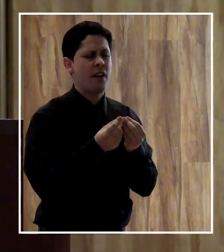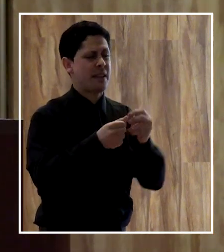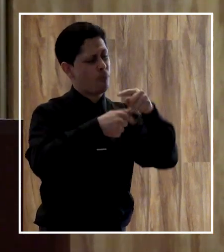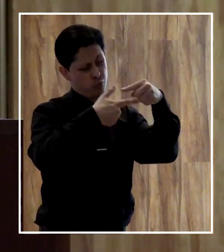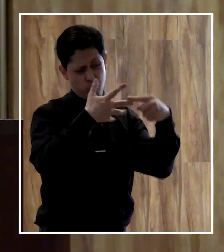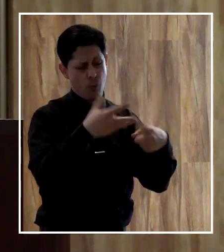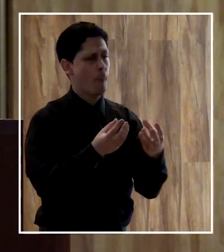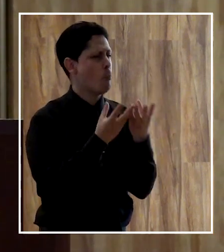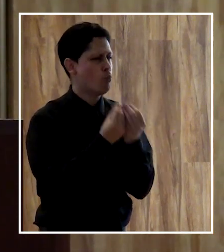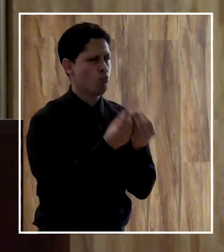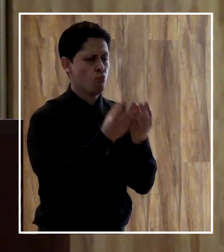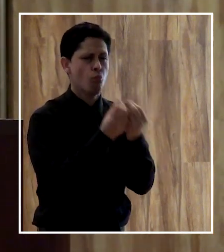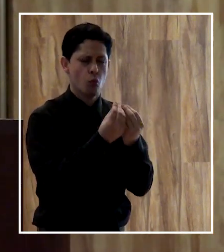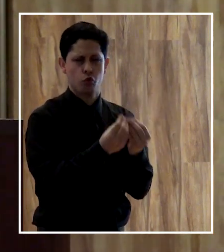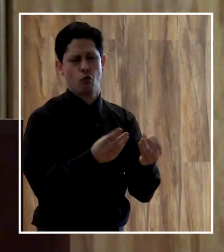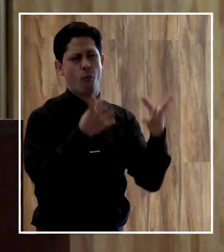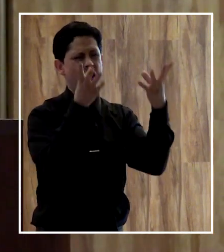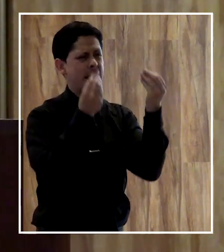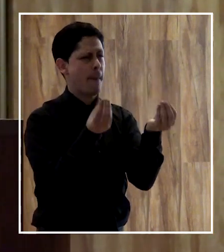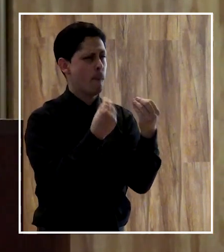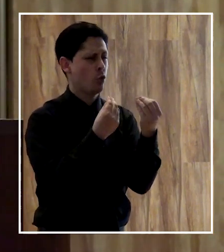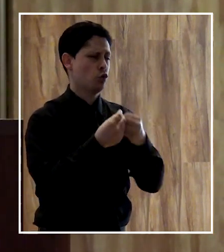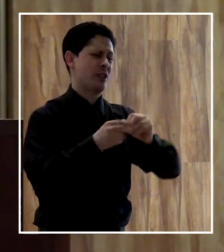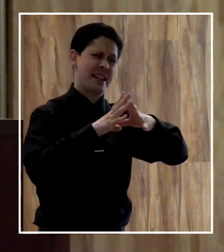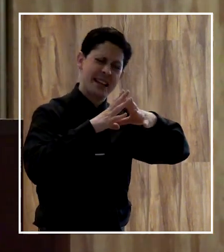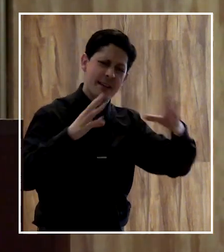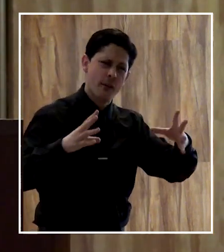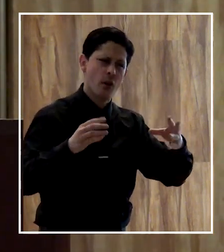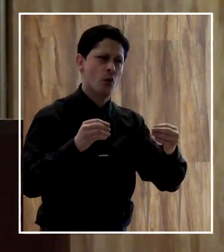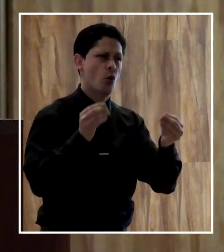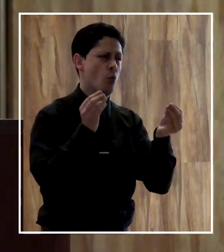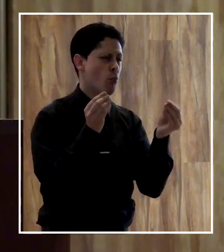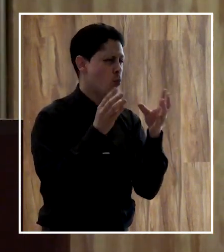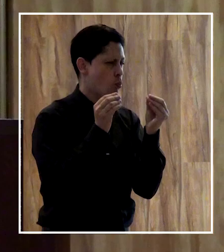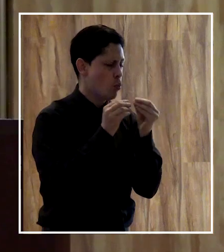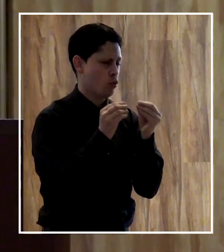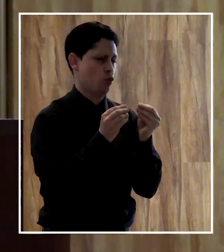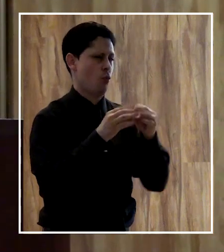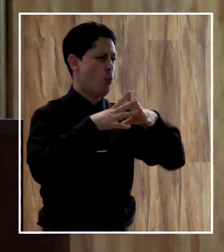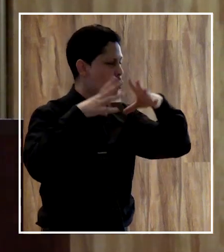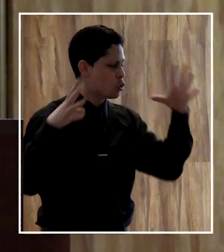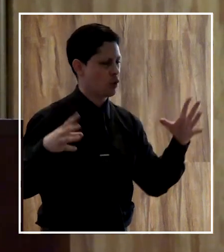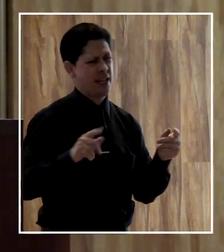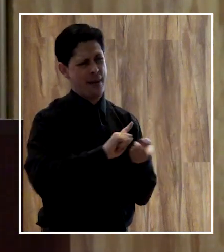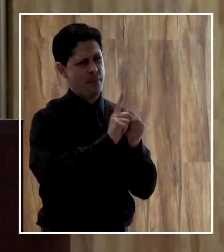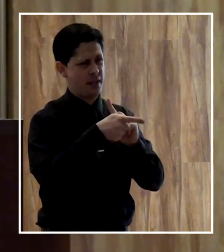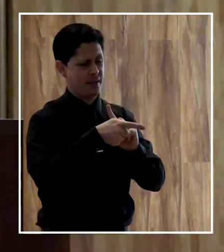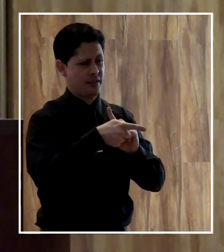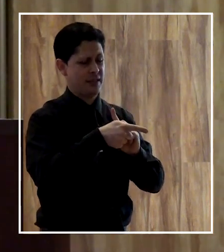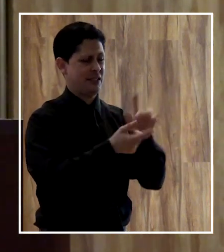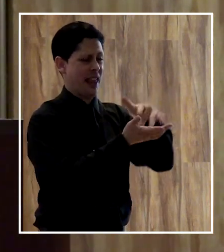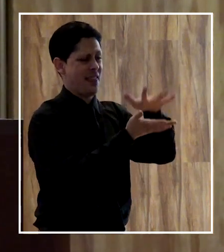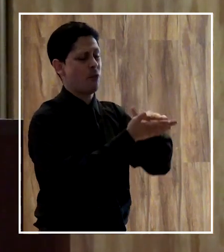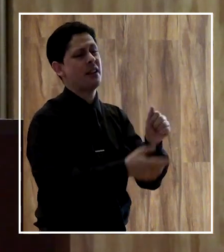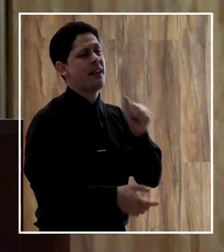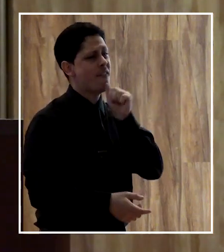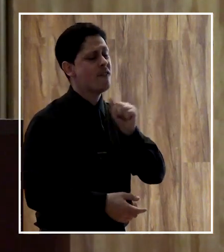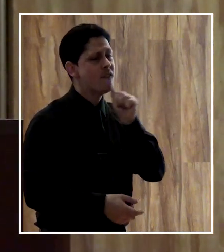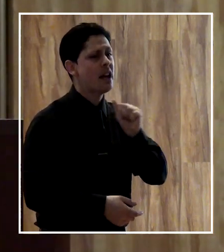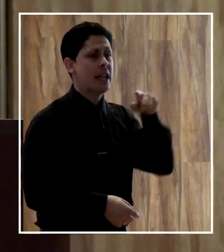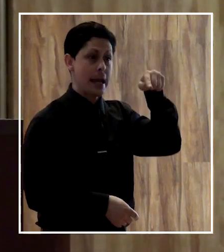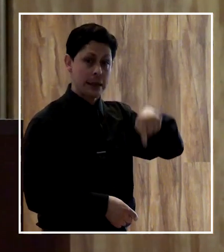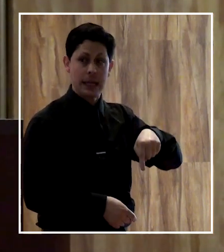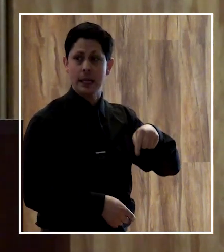educación. Tenemos que rescatar la educación pública en todos los niveles en nuestro país. Esa es una deuda que tenemos.